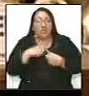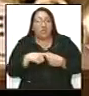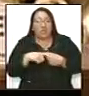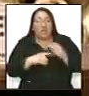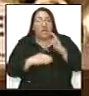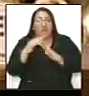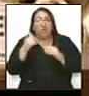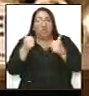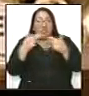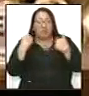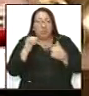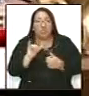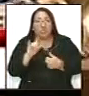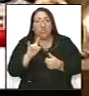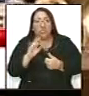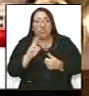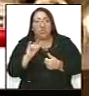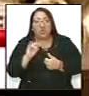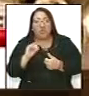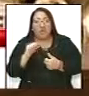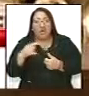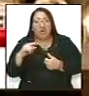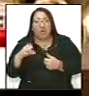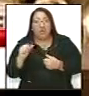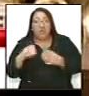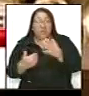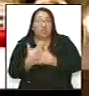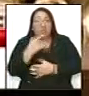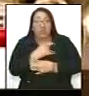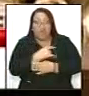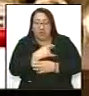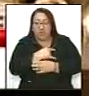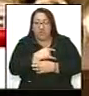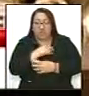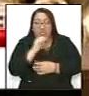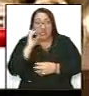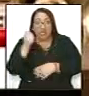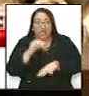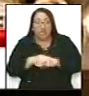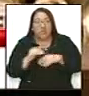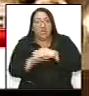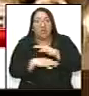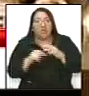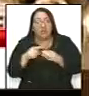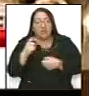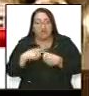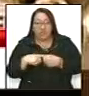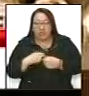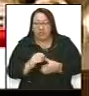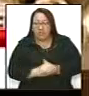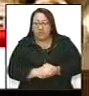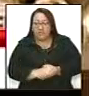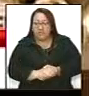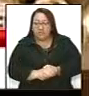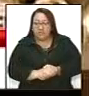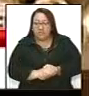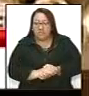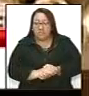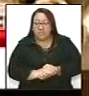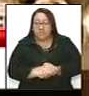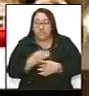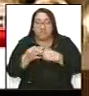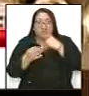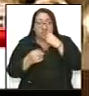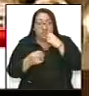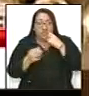Alto Amazonas, en Yurimaguas. Entonces, esta nueva universidad se crea sobre la base de esta filial. Entonces, lo que señala la